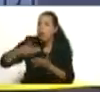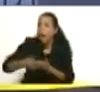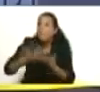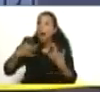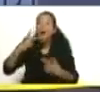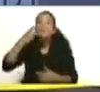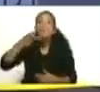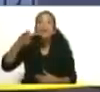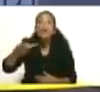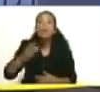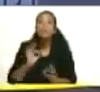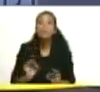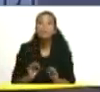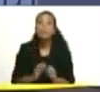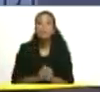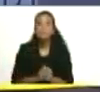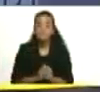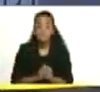políticas,